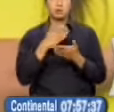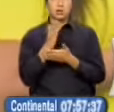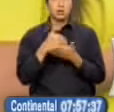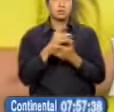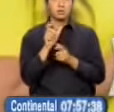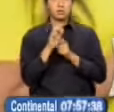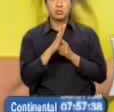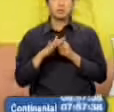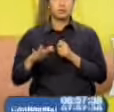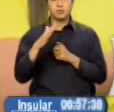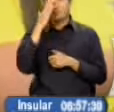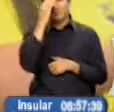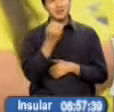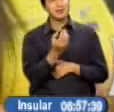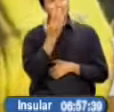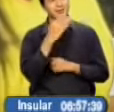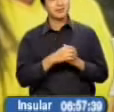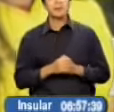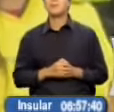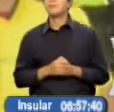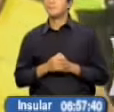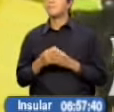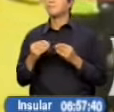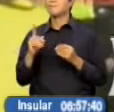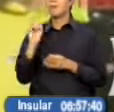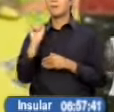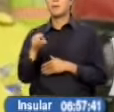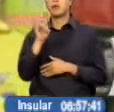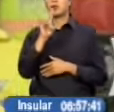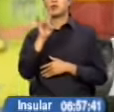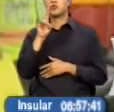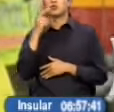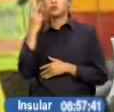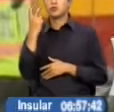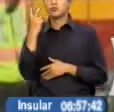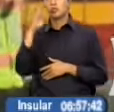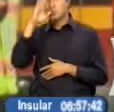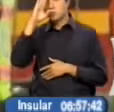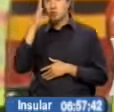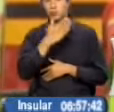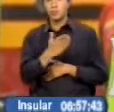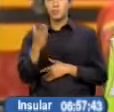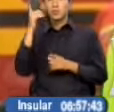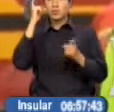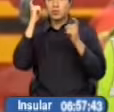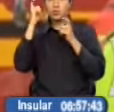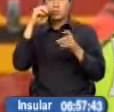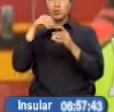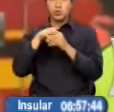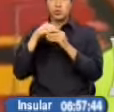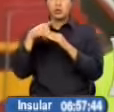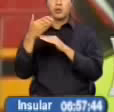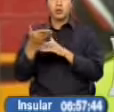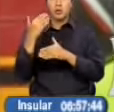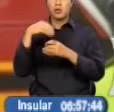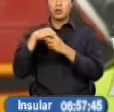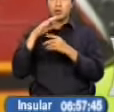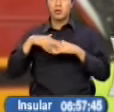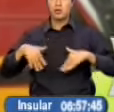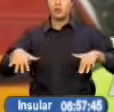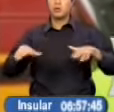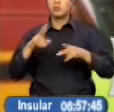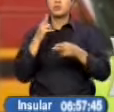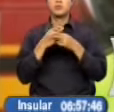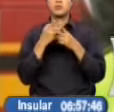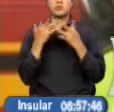los aficionados que llegan muy buenos días si el despliegue de 1812 policías para el control interno y externo en esta parte denominada